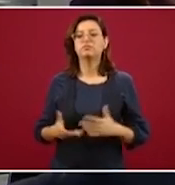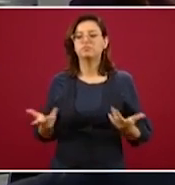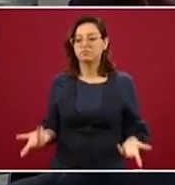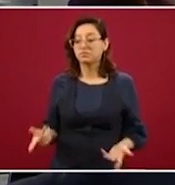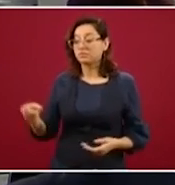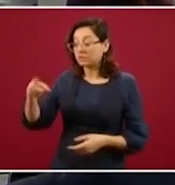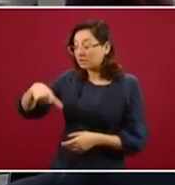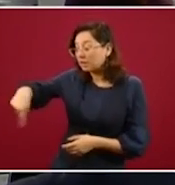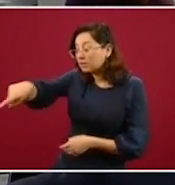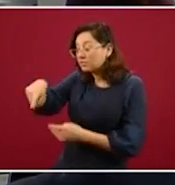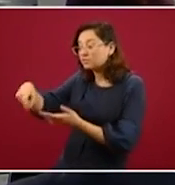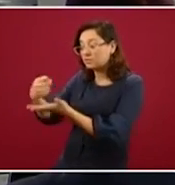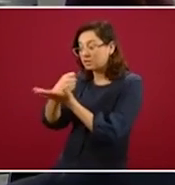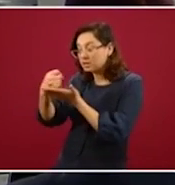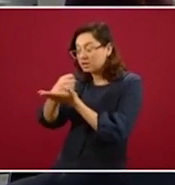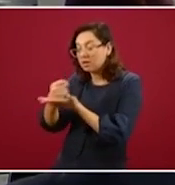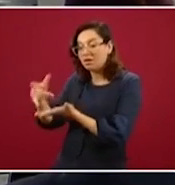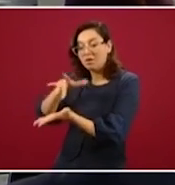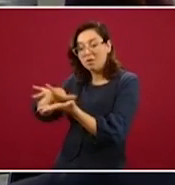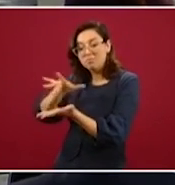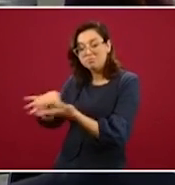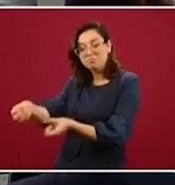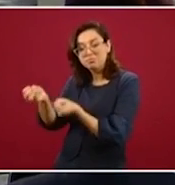Créditos para eso,